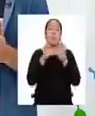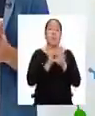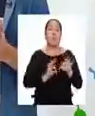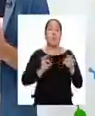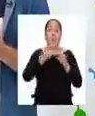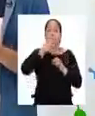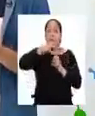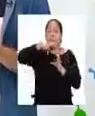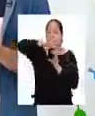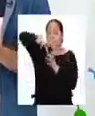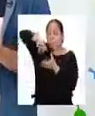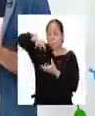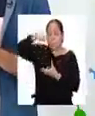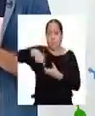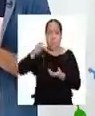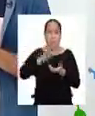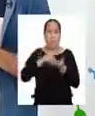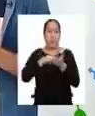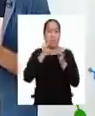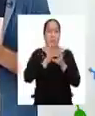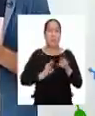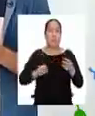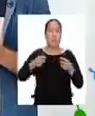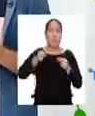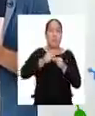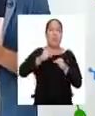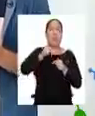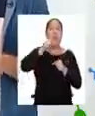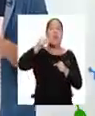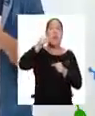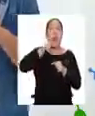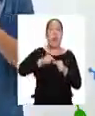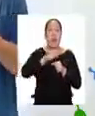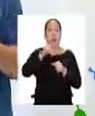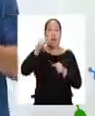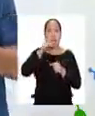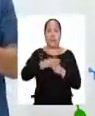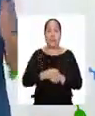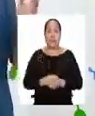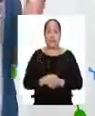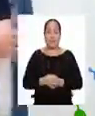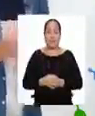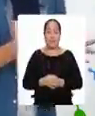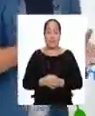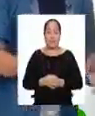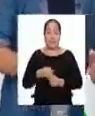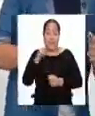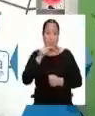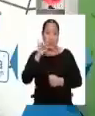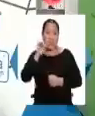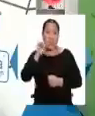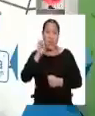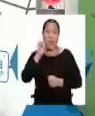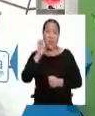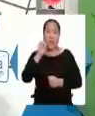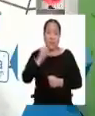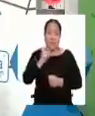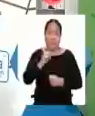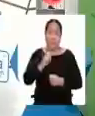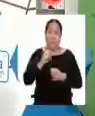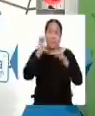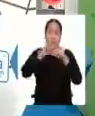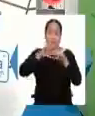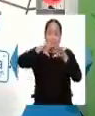que el calentamiento se da principalmente por los gases que causan el efecto invernadero. O sea, aquellos gases que se quedan en